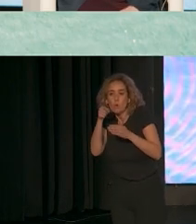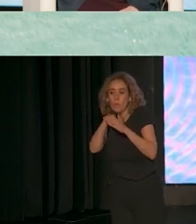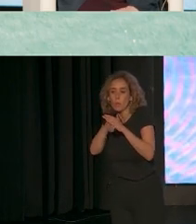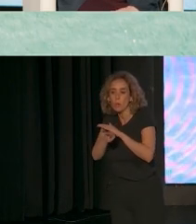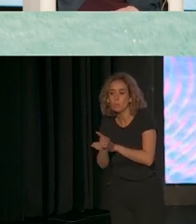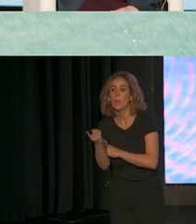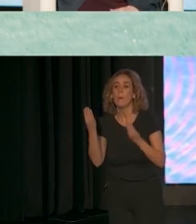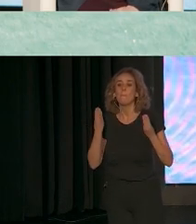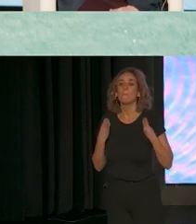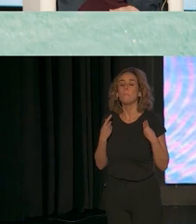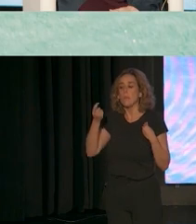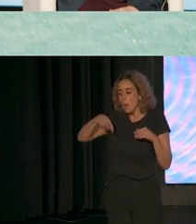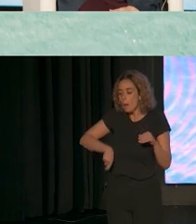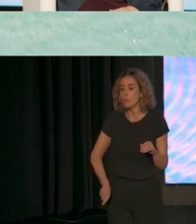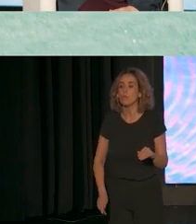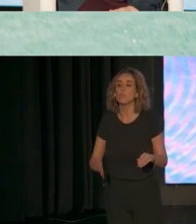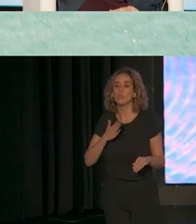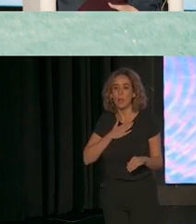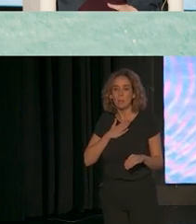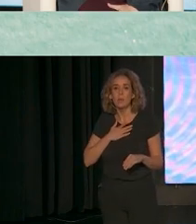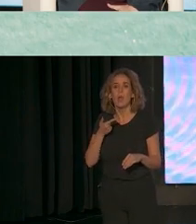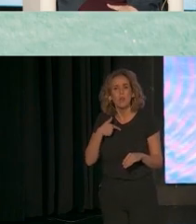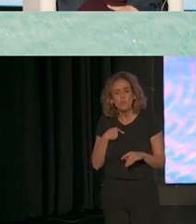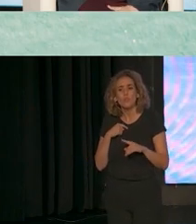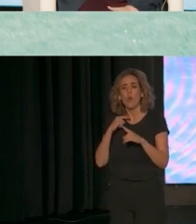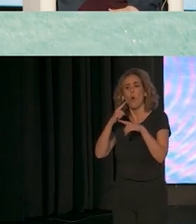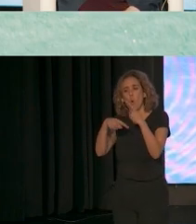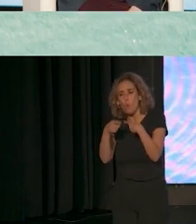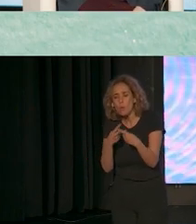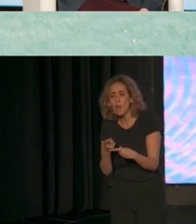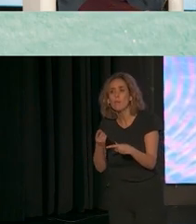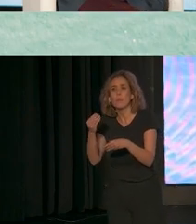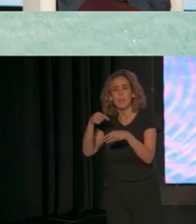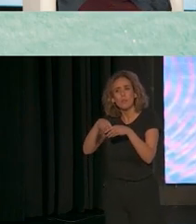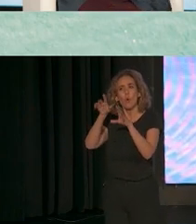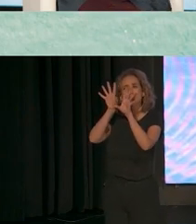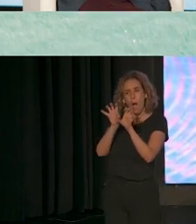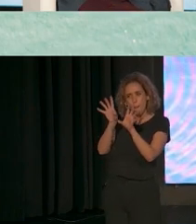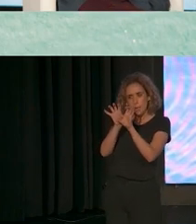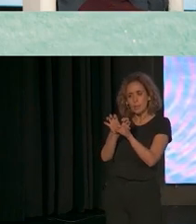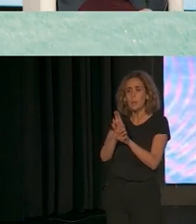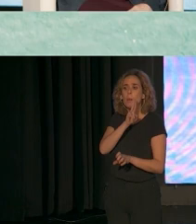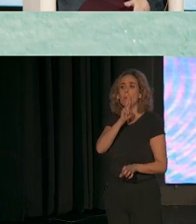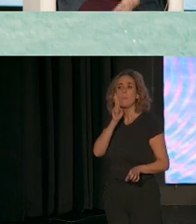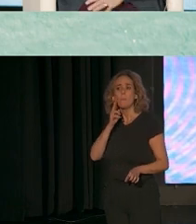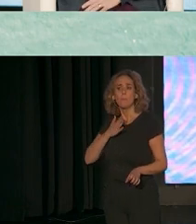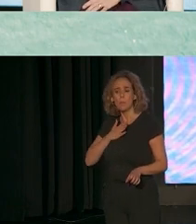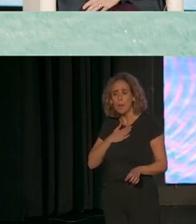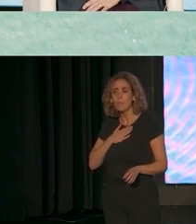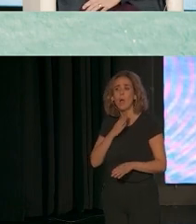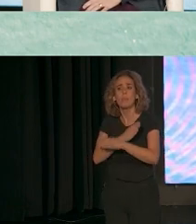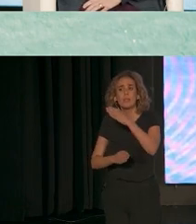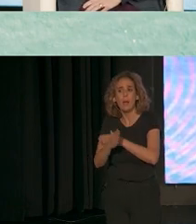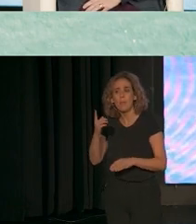una vida profesional, pero yo aprendí como miembro de una familia. Mi madre tiene una discapacidad intelectual